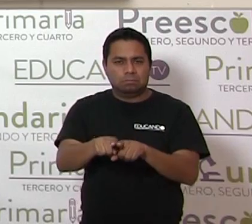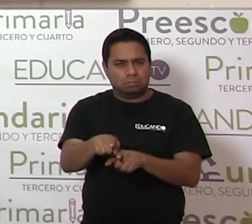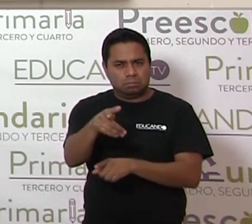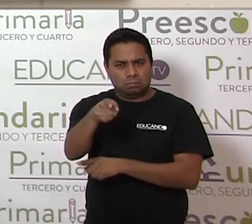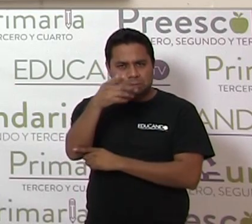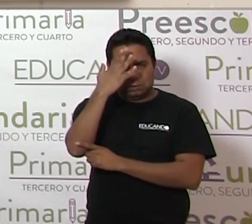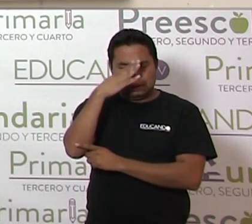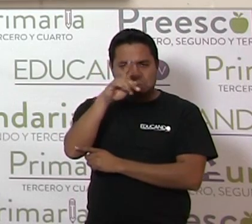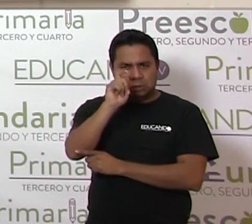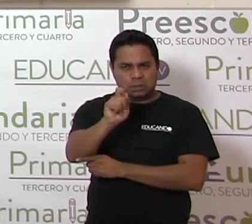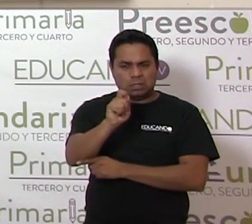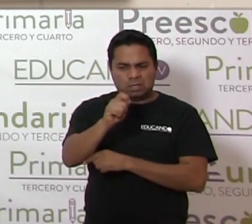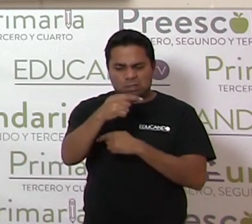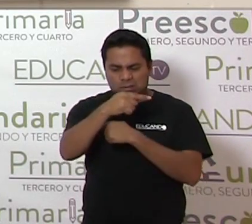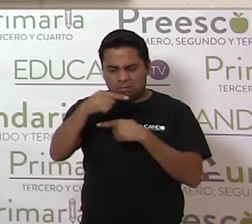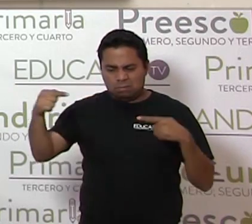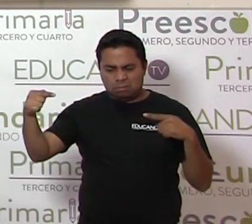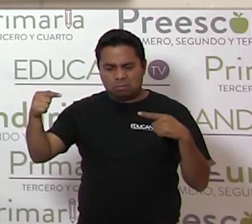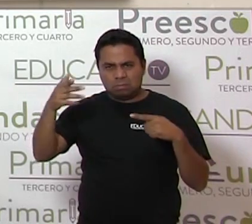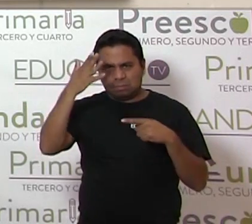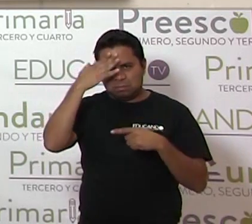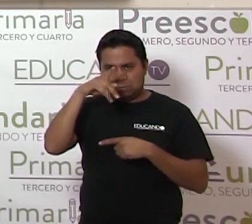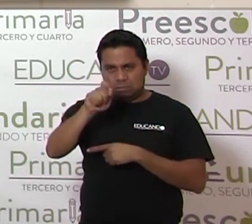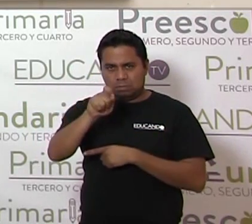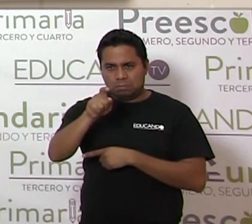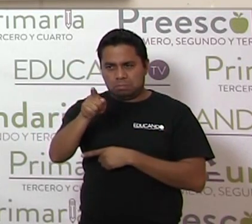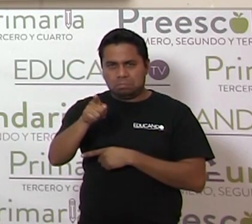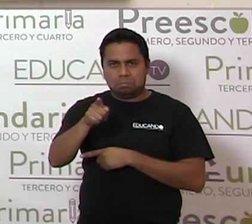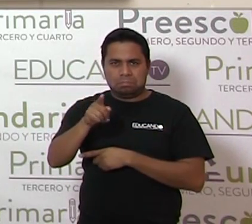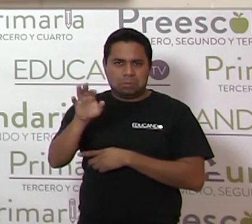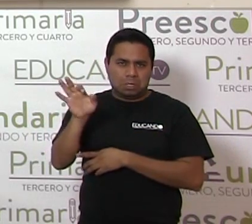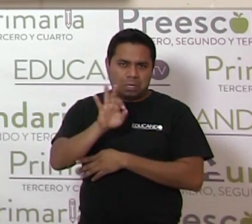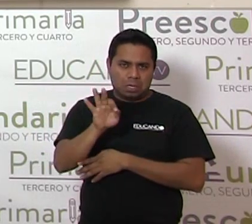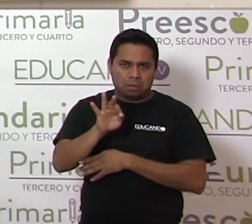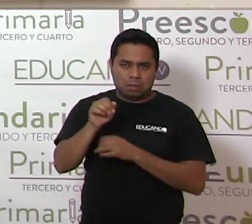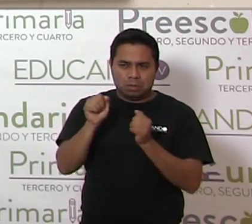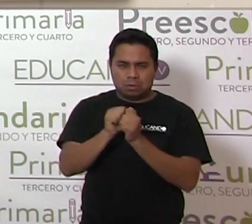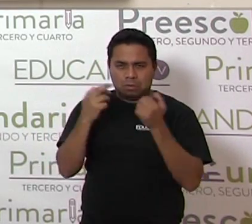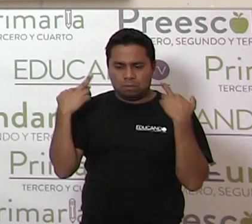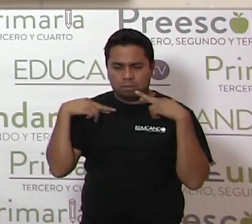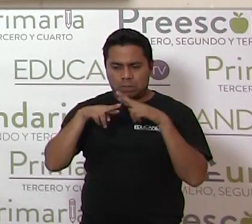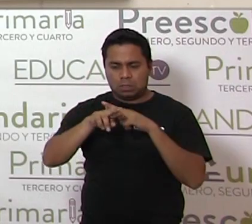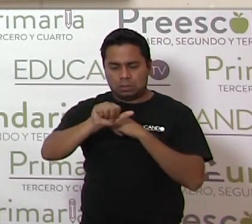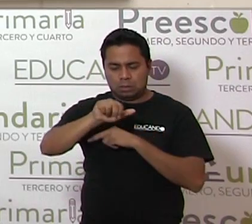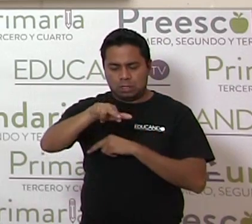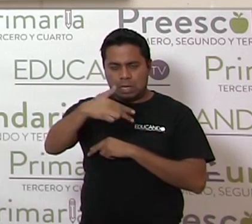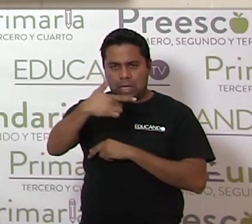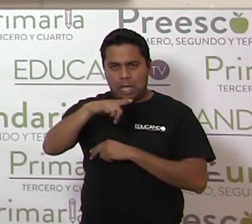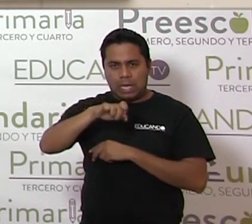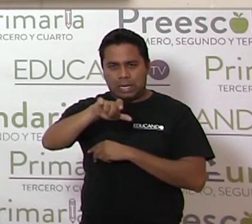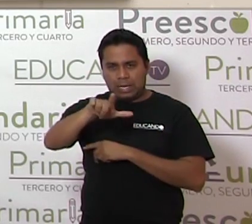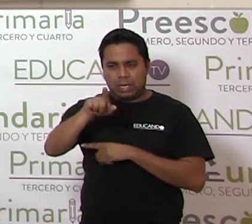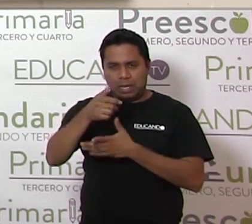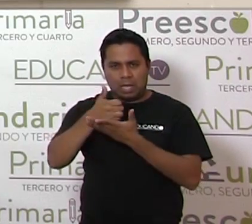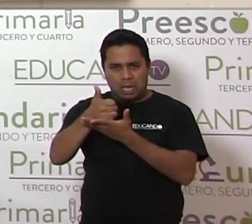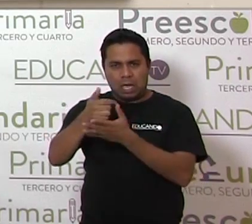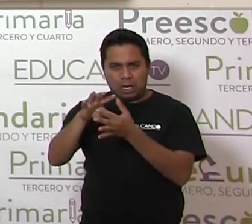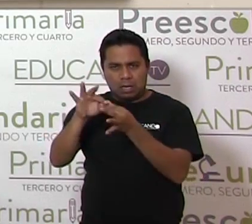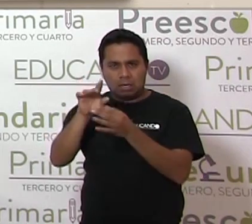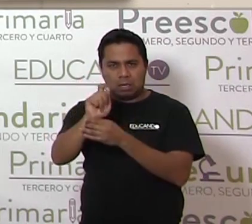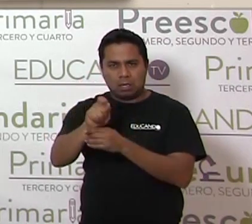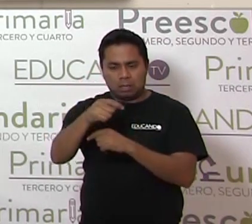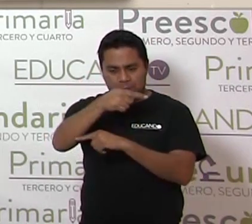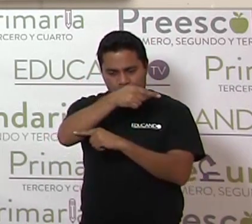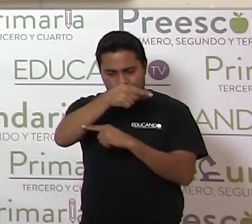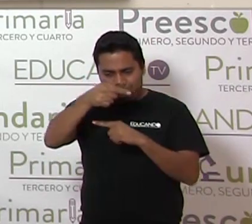líneas paralelas? Me imagino que ya las viste con tu maestro Ángel en matemáticas. Bien, las líneas paralelas, en